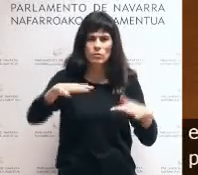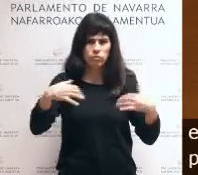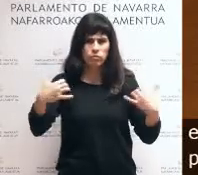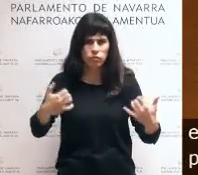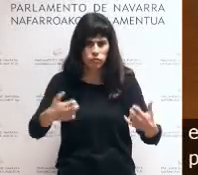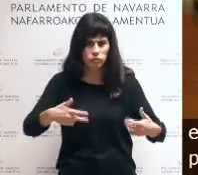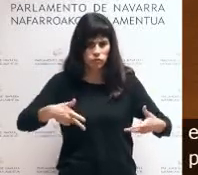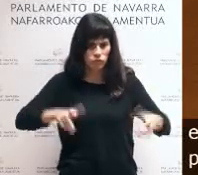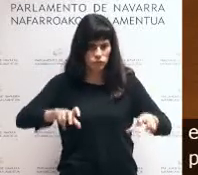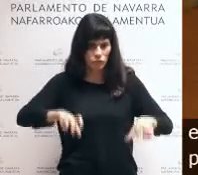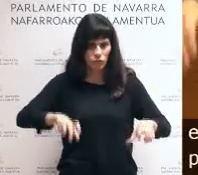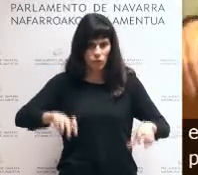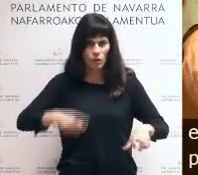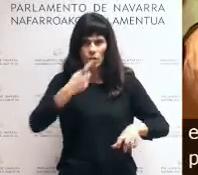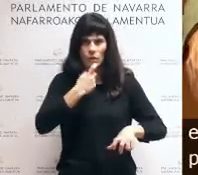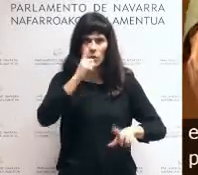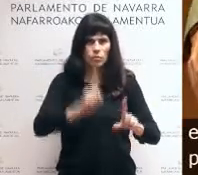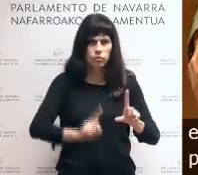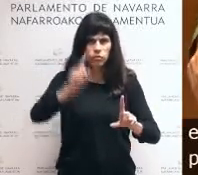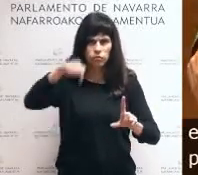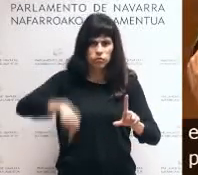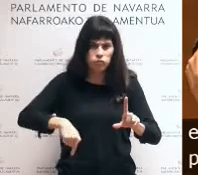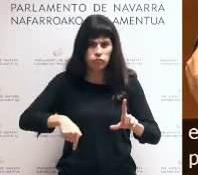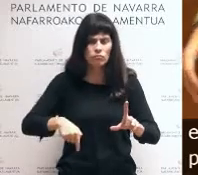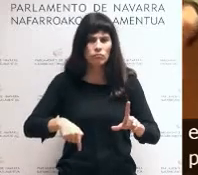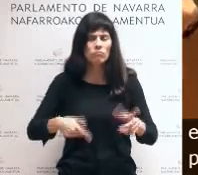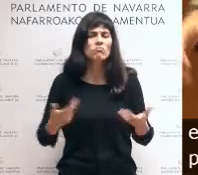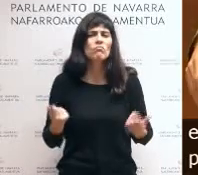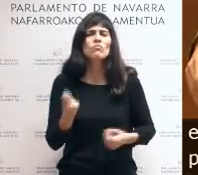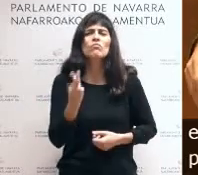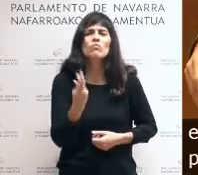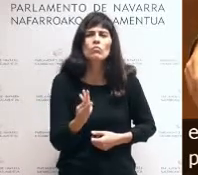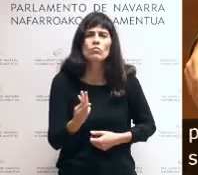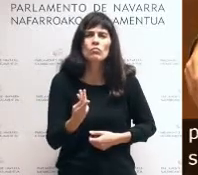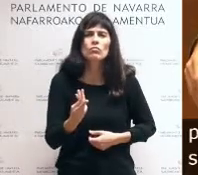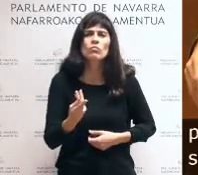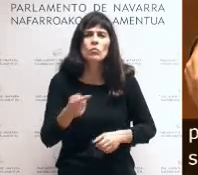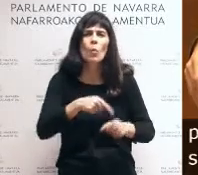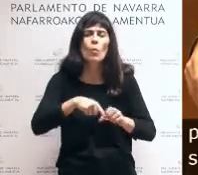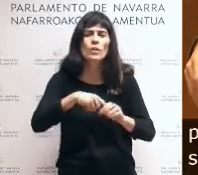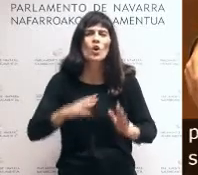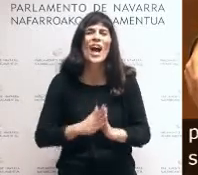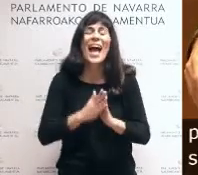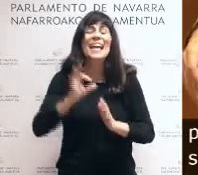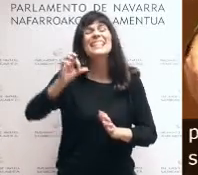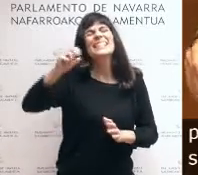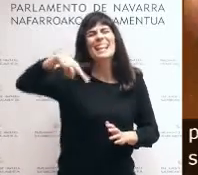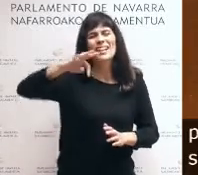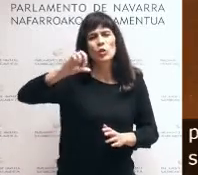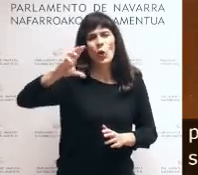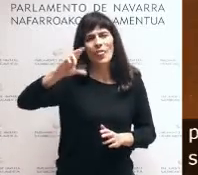en los de arriba, incluso antes también en algunos puntos en la tribuna, cuántos le deben el puesto a Santos Cerdán? ¿Cuántos de